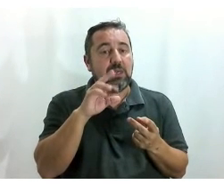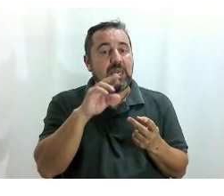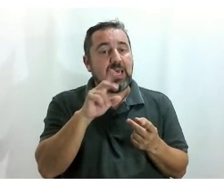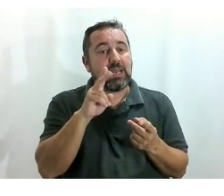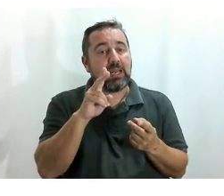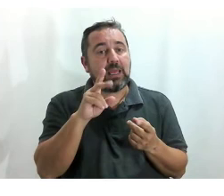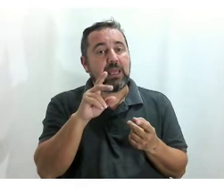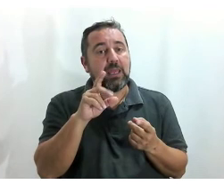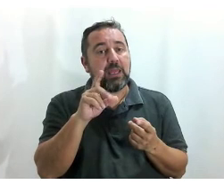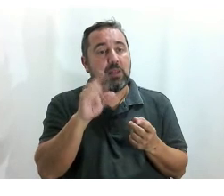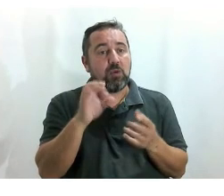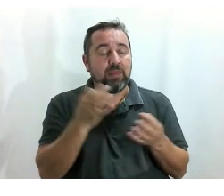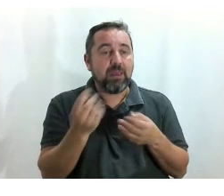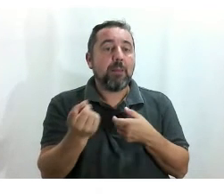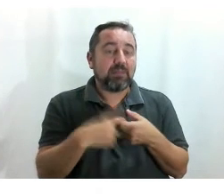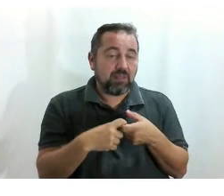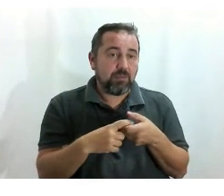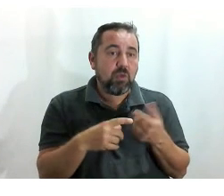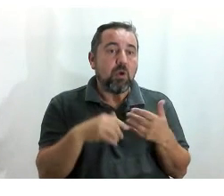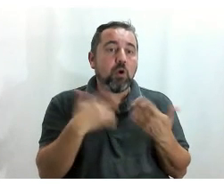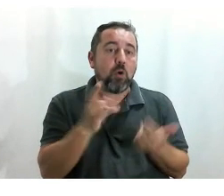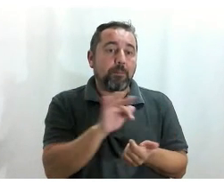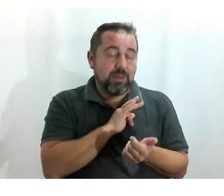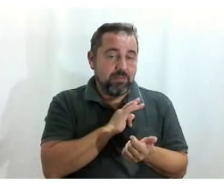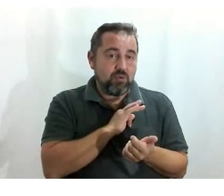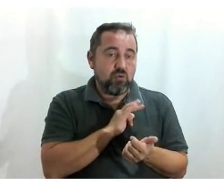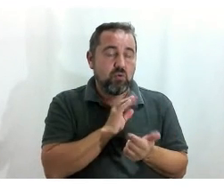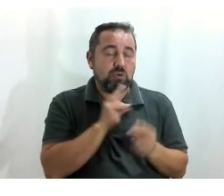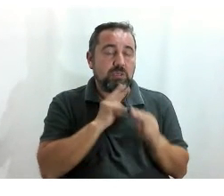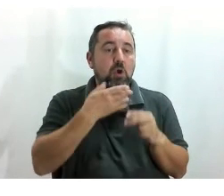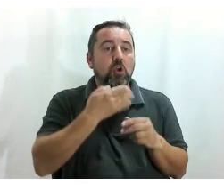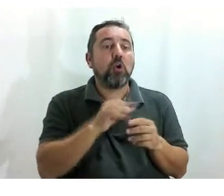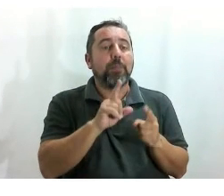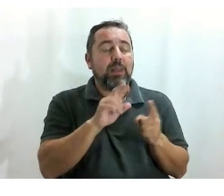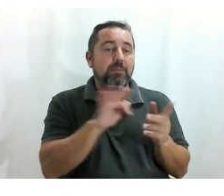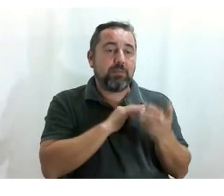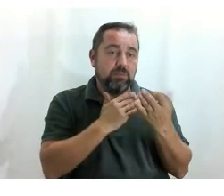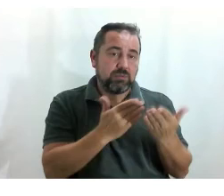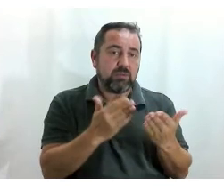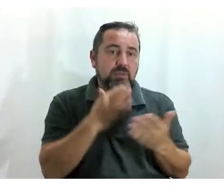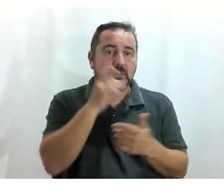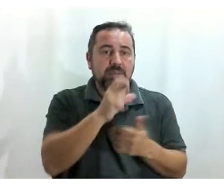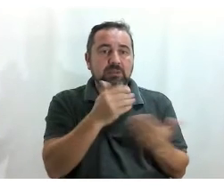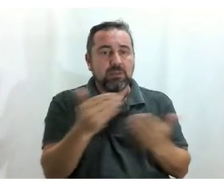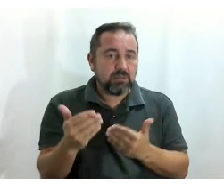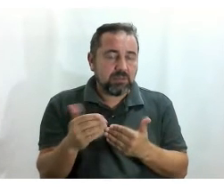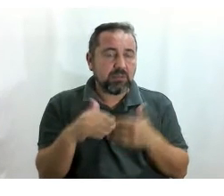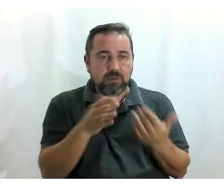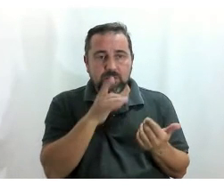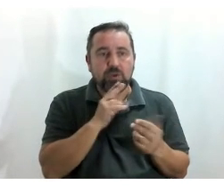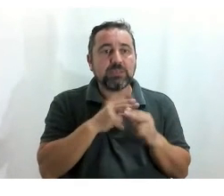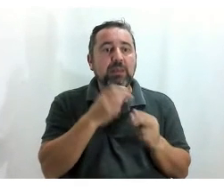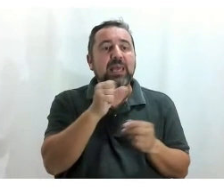deberían haber participado o deberían haber recibido también el premio Nobel junto con esas dos personas que han recibido el premio Nobel por la